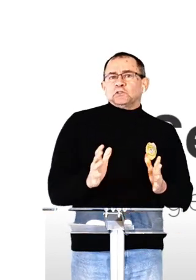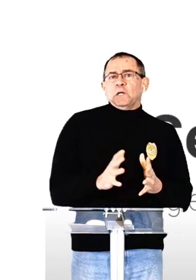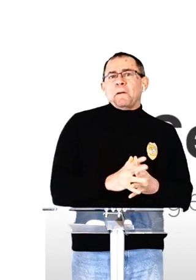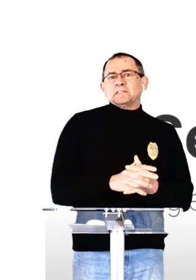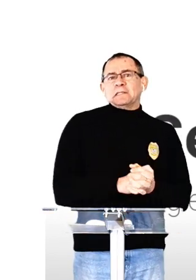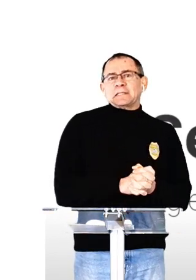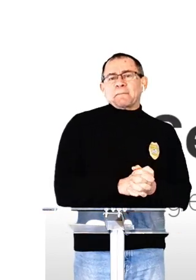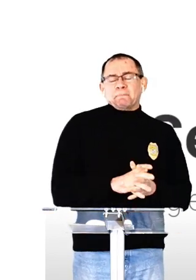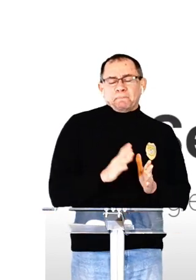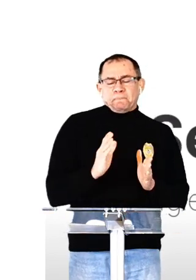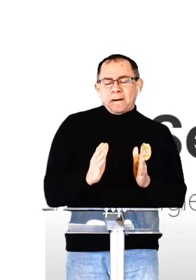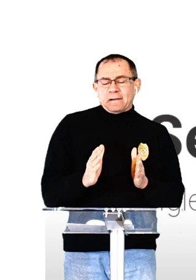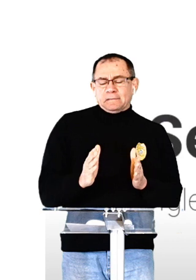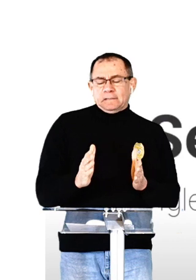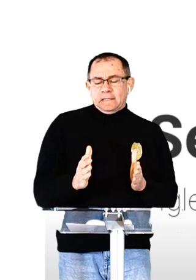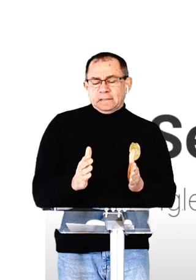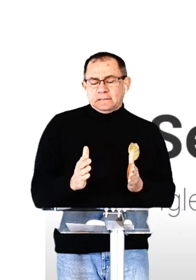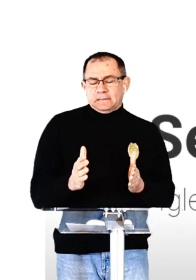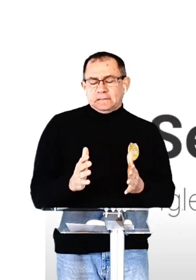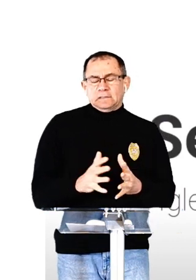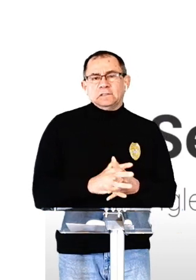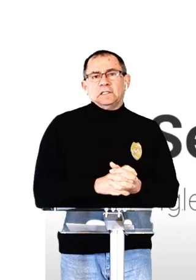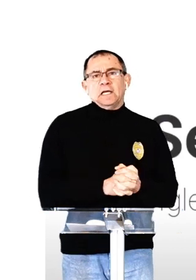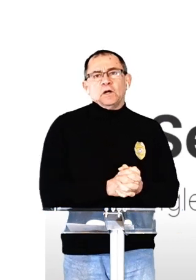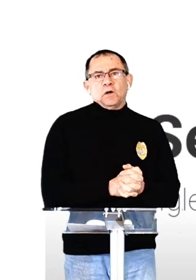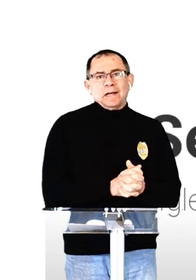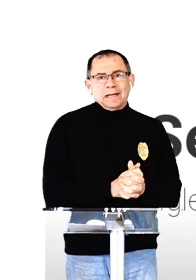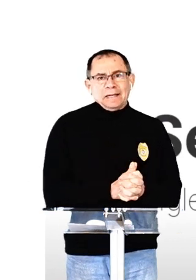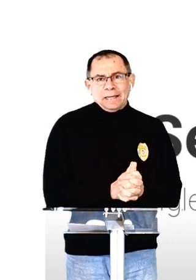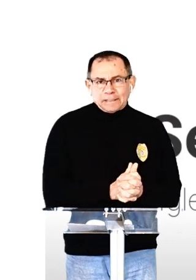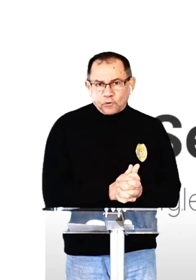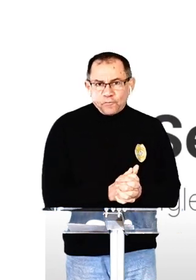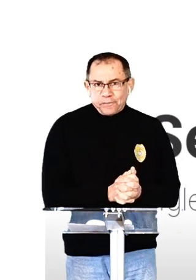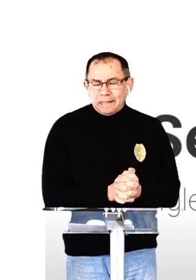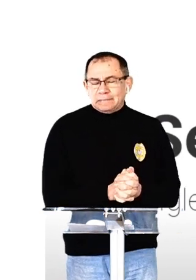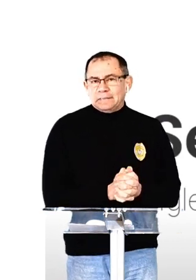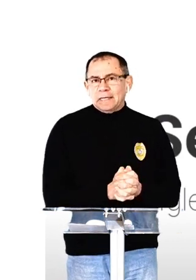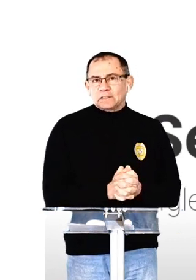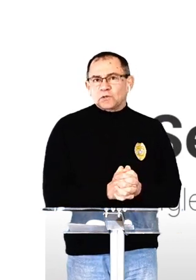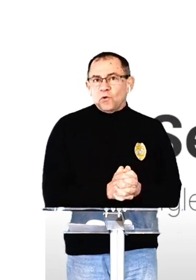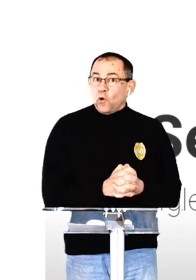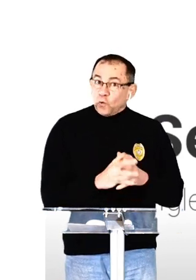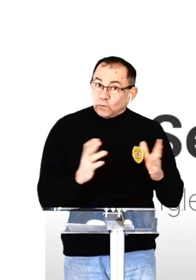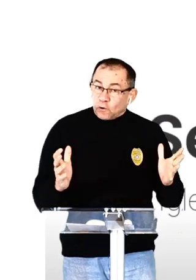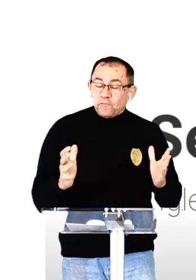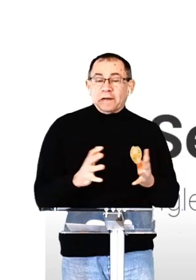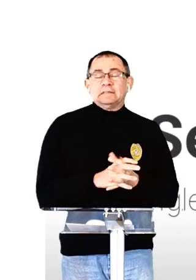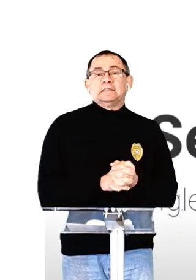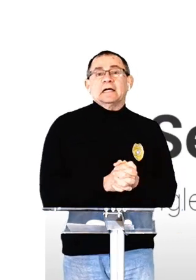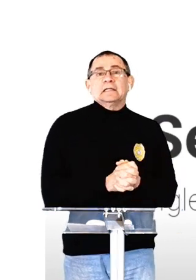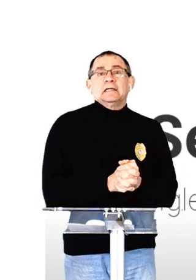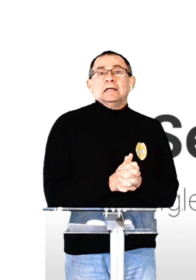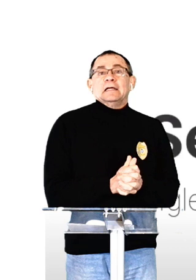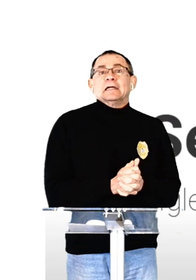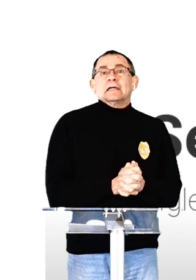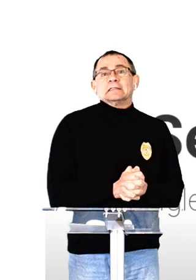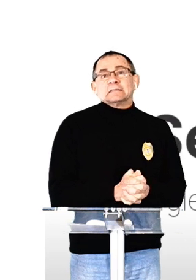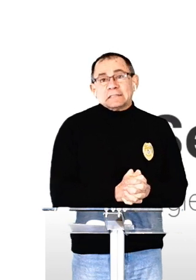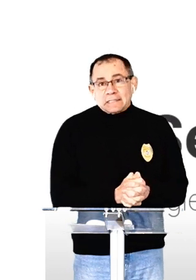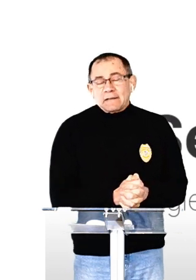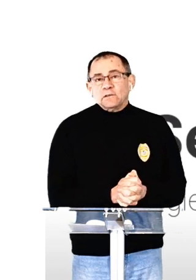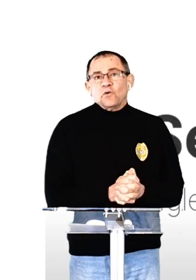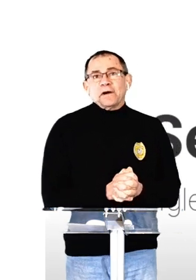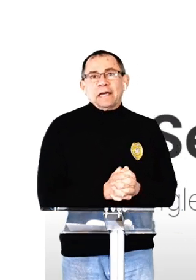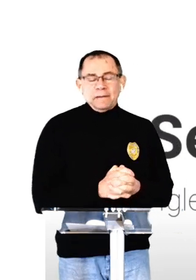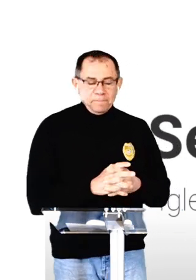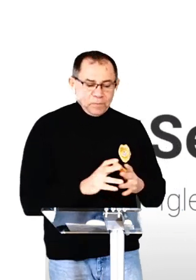A usted le voy a presentar partes de las conferencias o de una conferencia que se